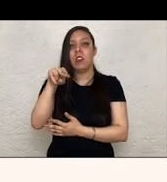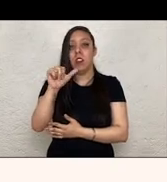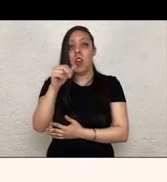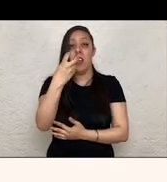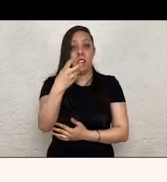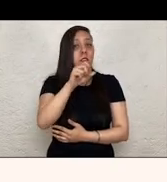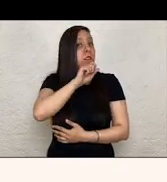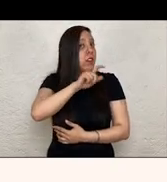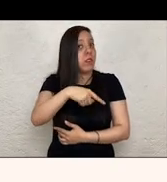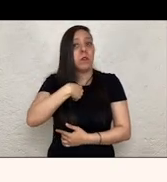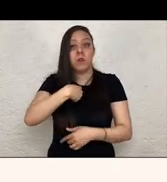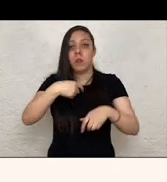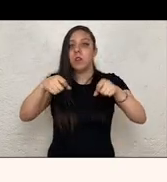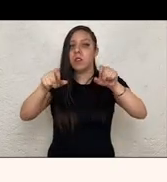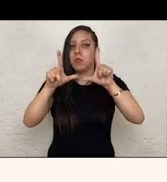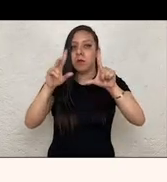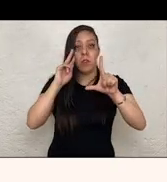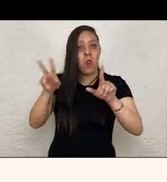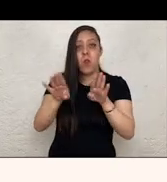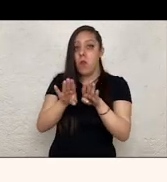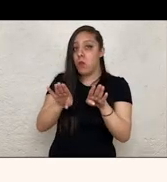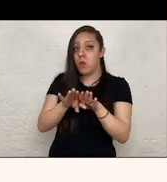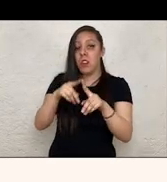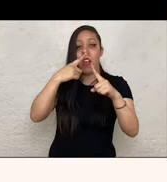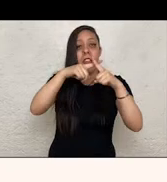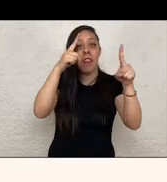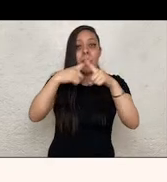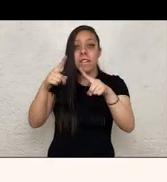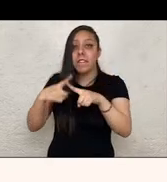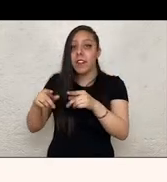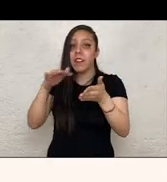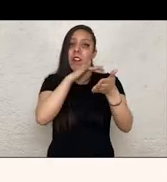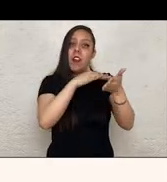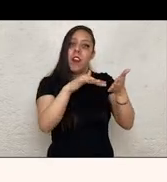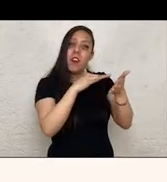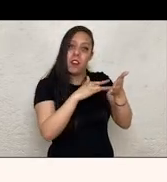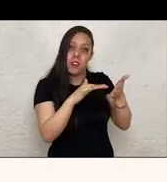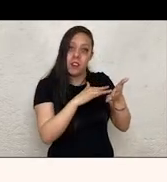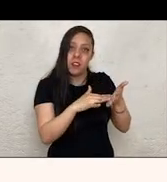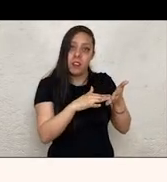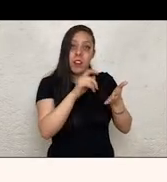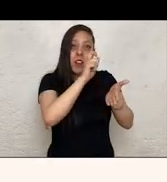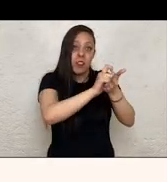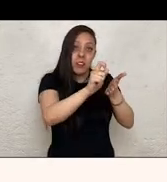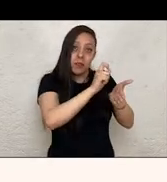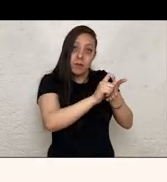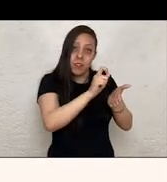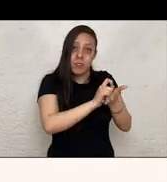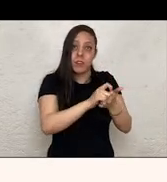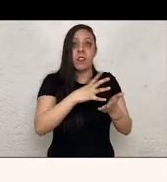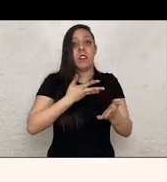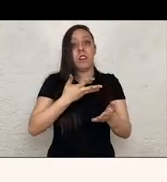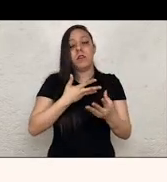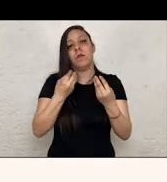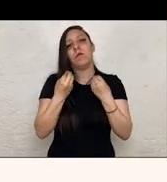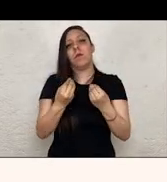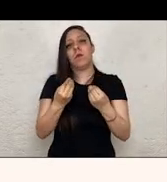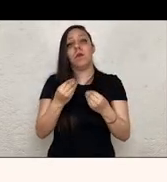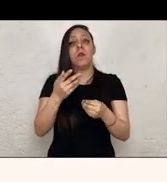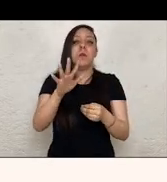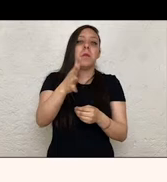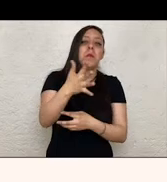Y se sigue otra vez, les enseño la variedad de los textos alfabéticos que existen. Ok, hay